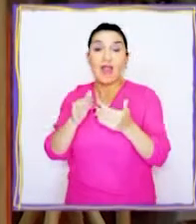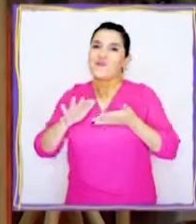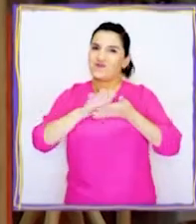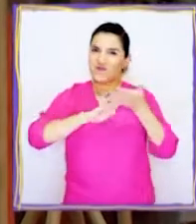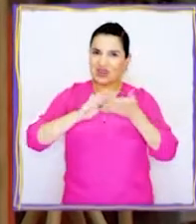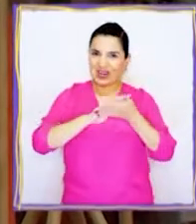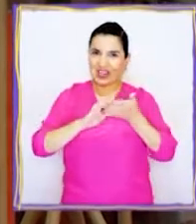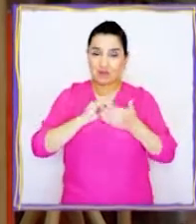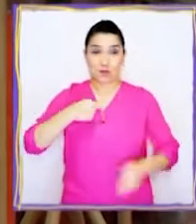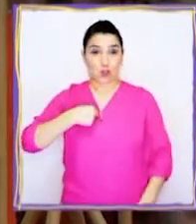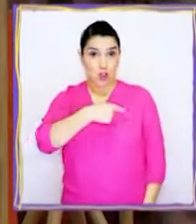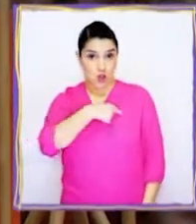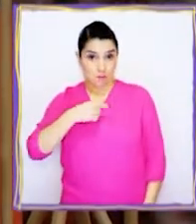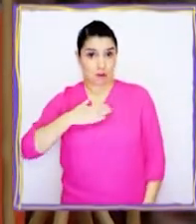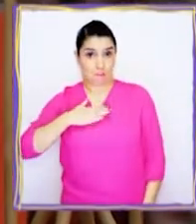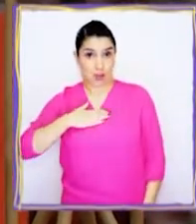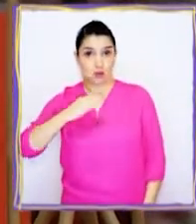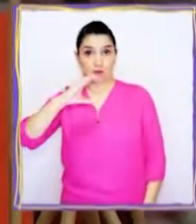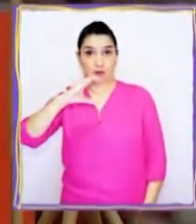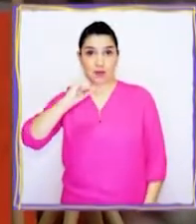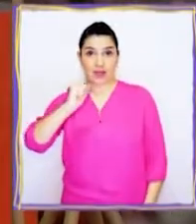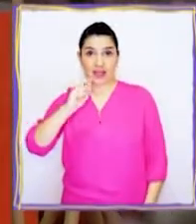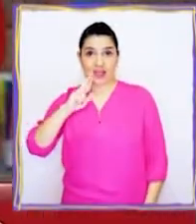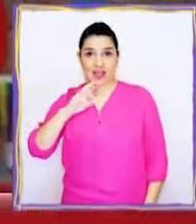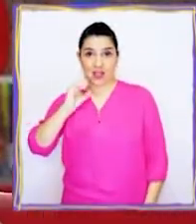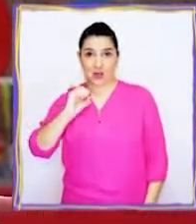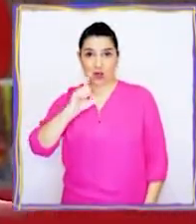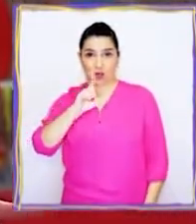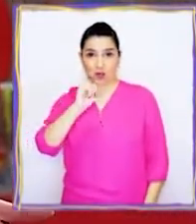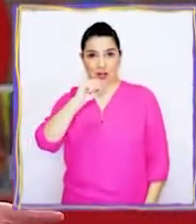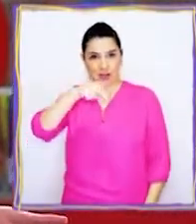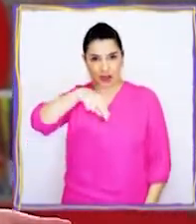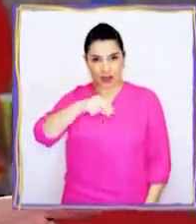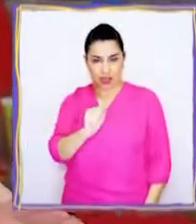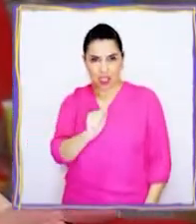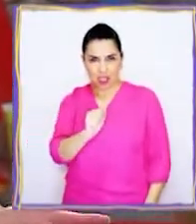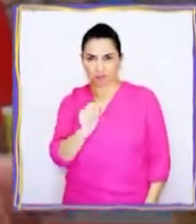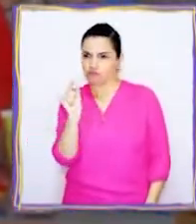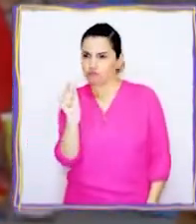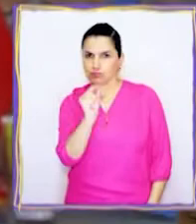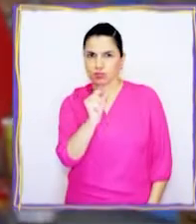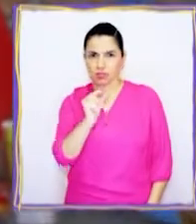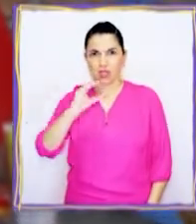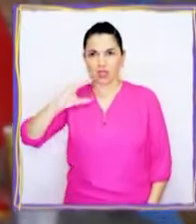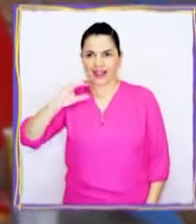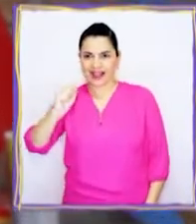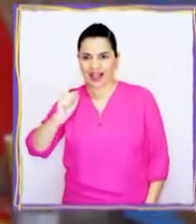paso. Por ejemplo, yo me llamo Carolina. ¿Cuántas sílabas tiene mi nombre?